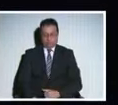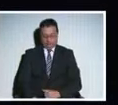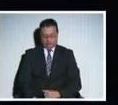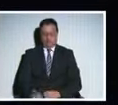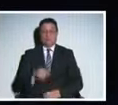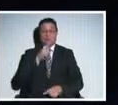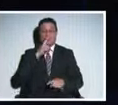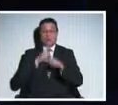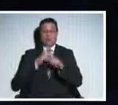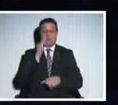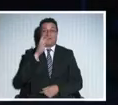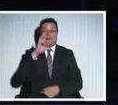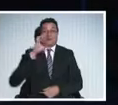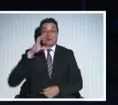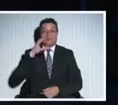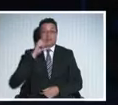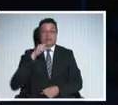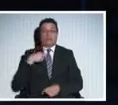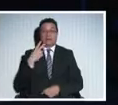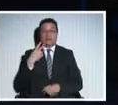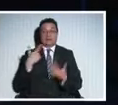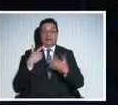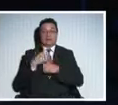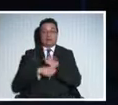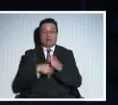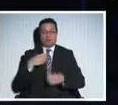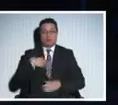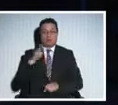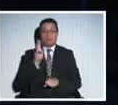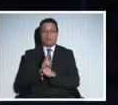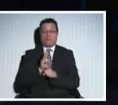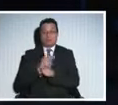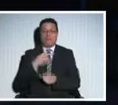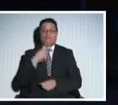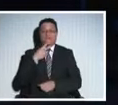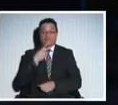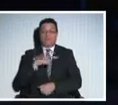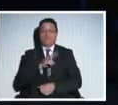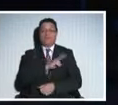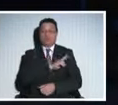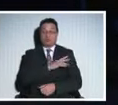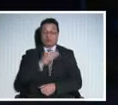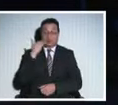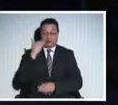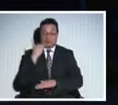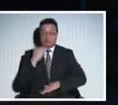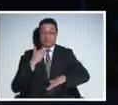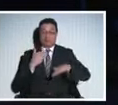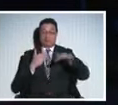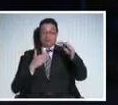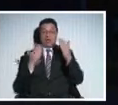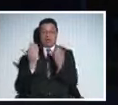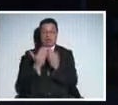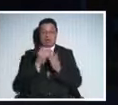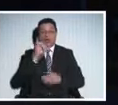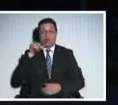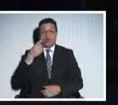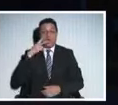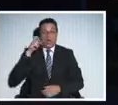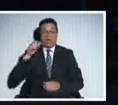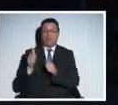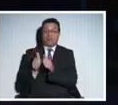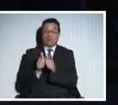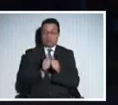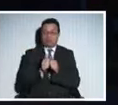Mi nombre es Francisco, tengo 27 años, soy profesor y vivo en Valparaíso. Desde niño, cuando comencé a estudiar, JUNAEB me acompañó a través de